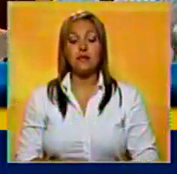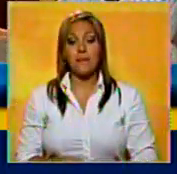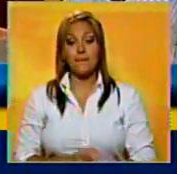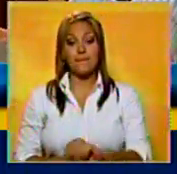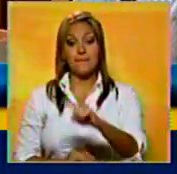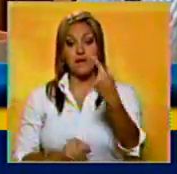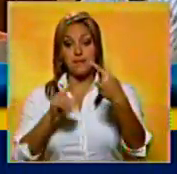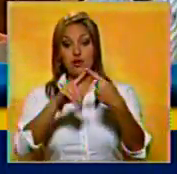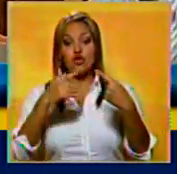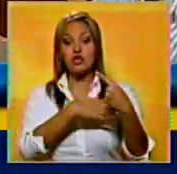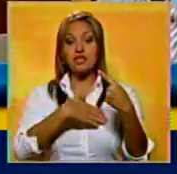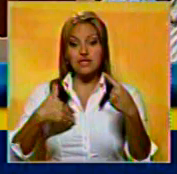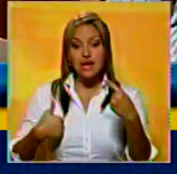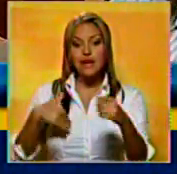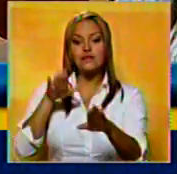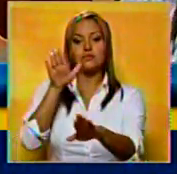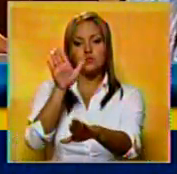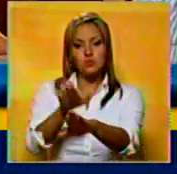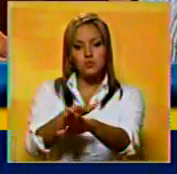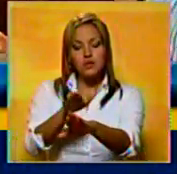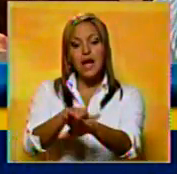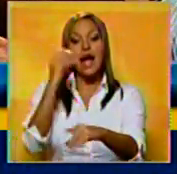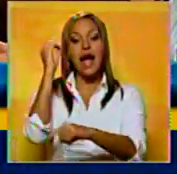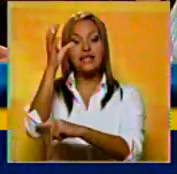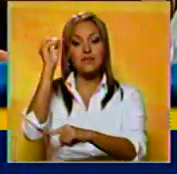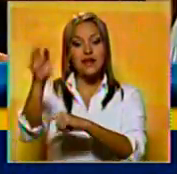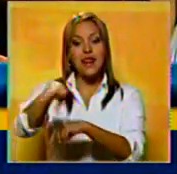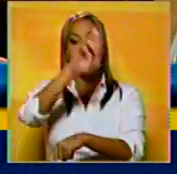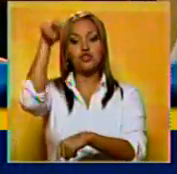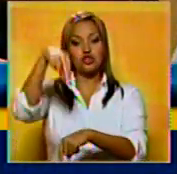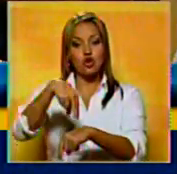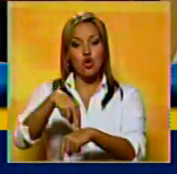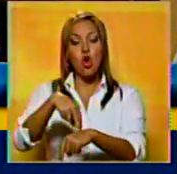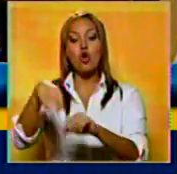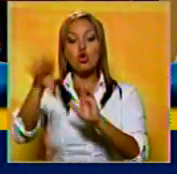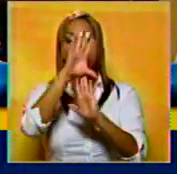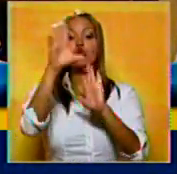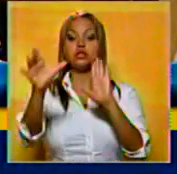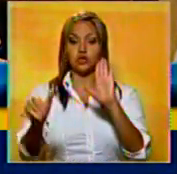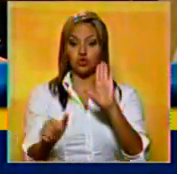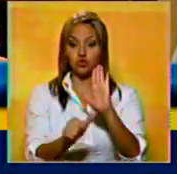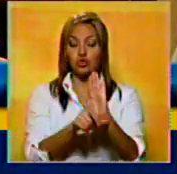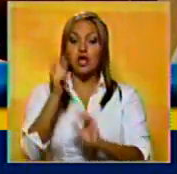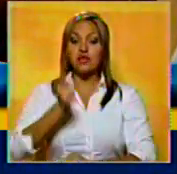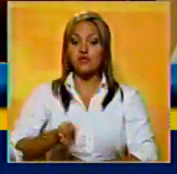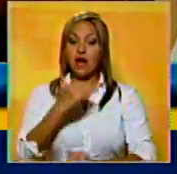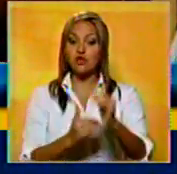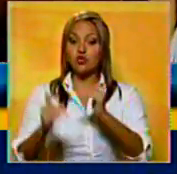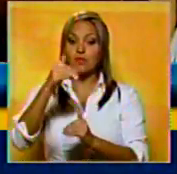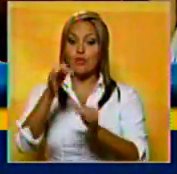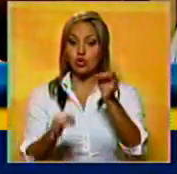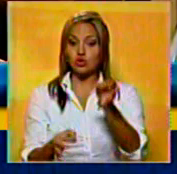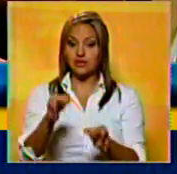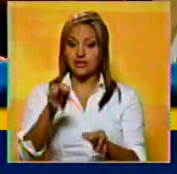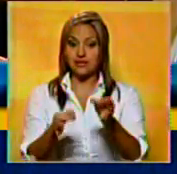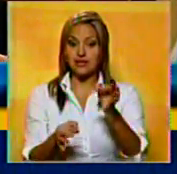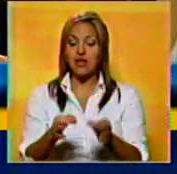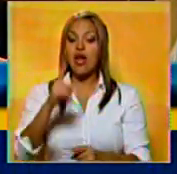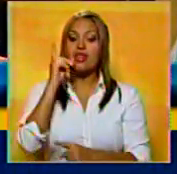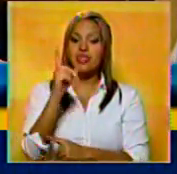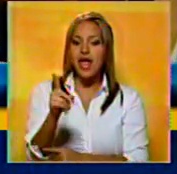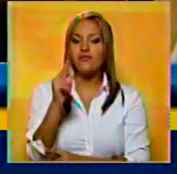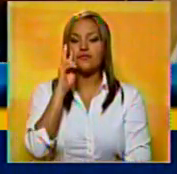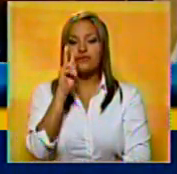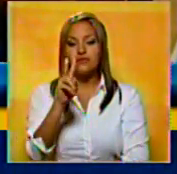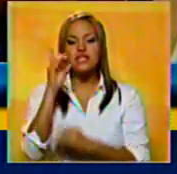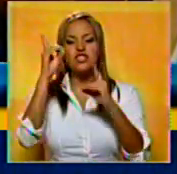primer lugar, queremos exhortar a la Asamblea Nacional y a la Sala Constitucional del Tribunal Supremo de Justicia a tomar en